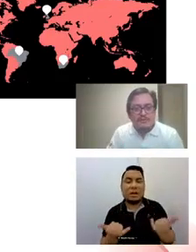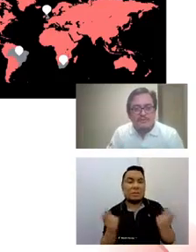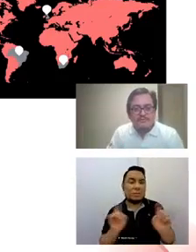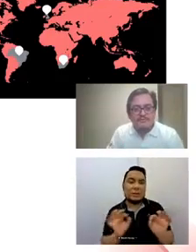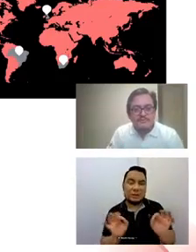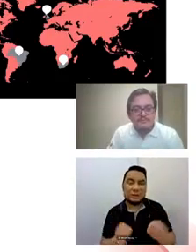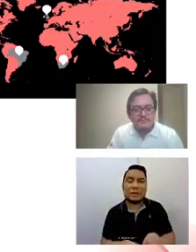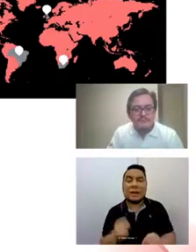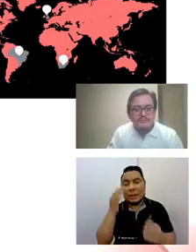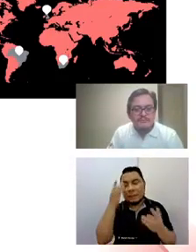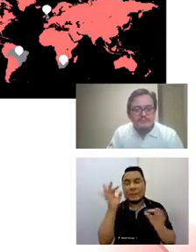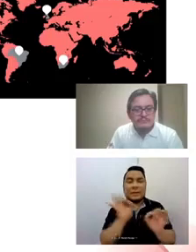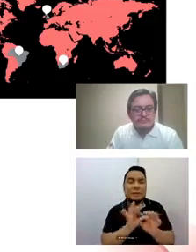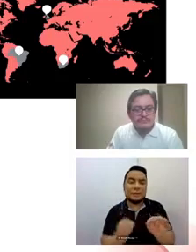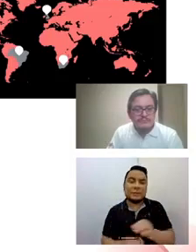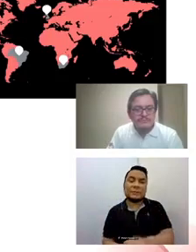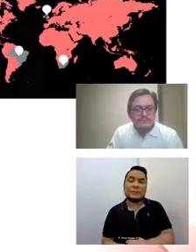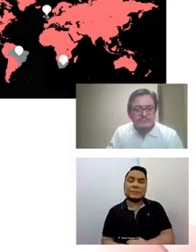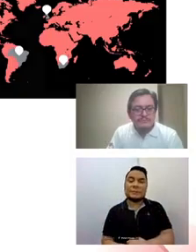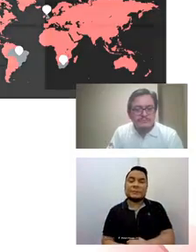y esperemos no estarlo. Siguiente, por favor.